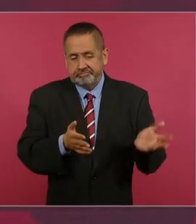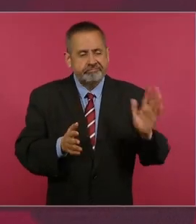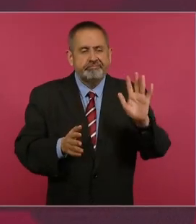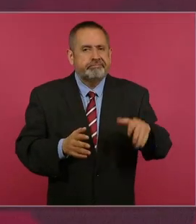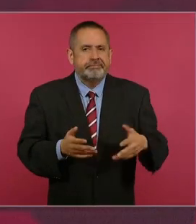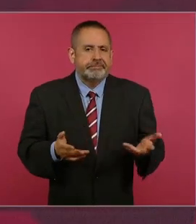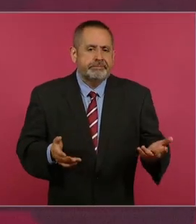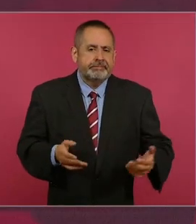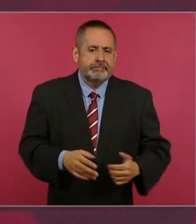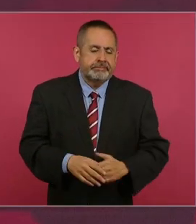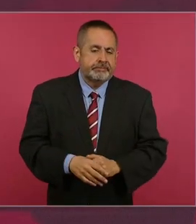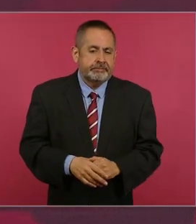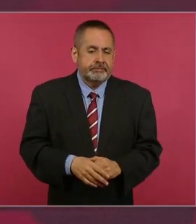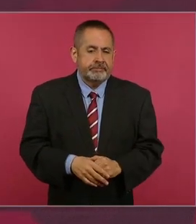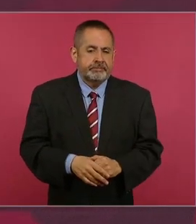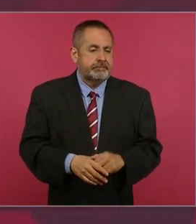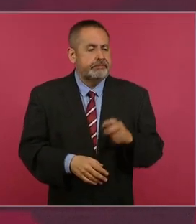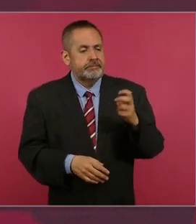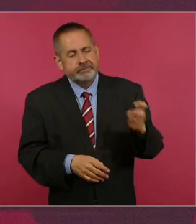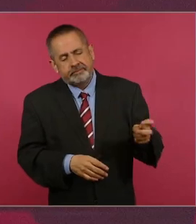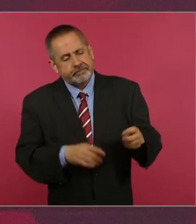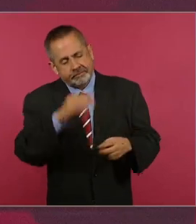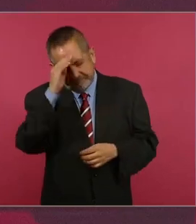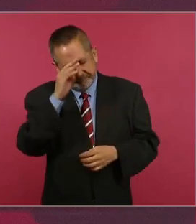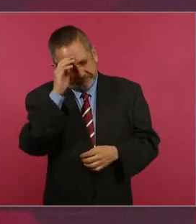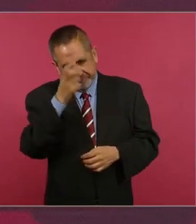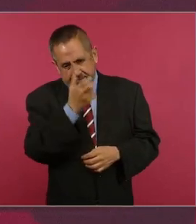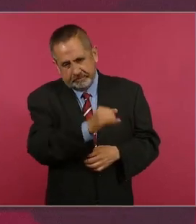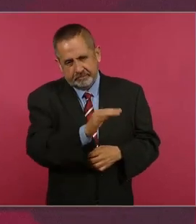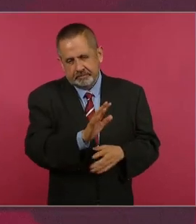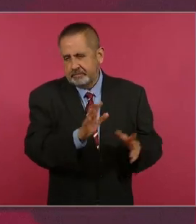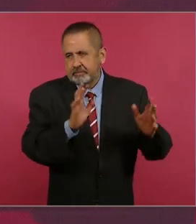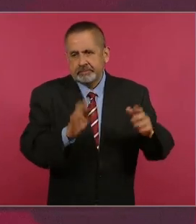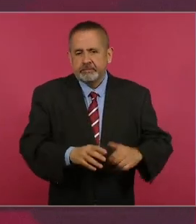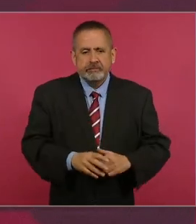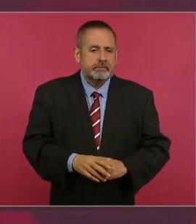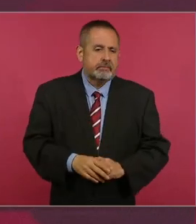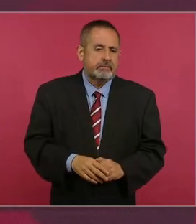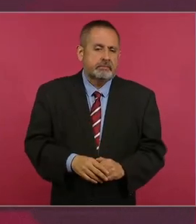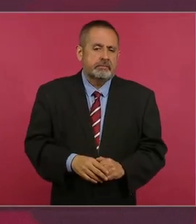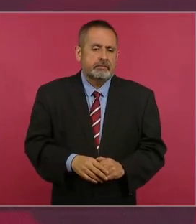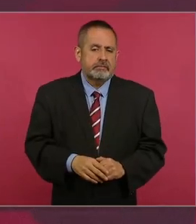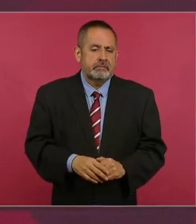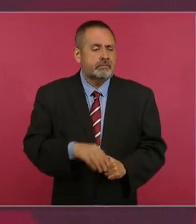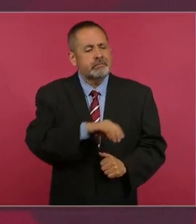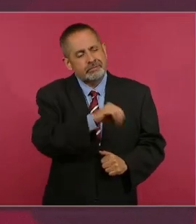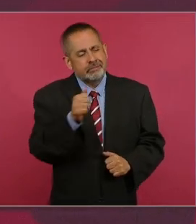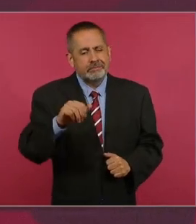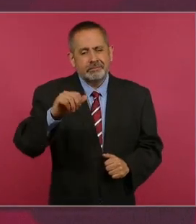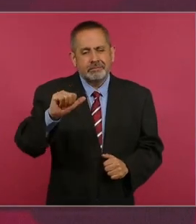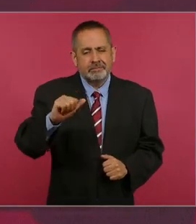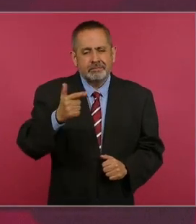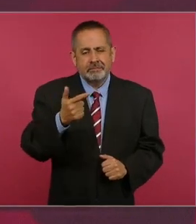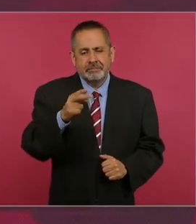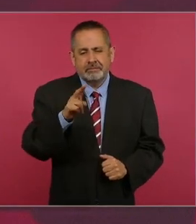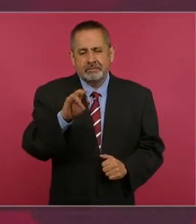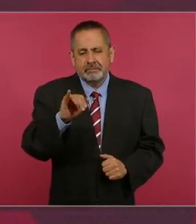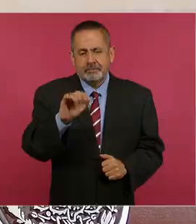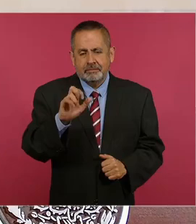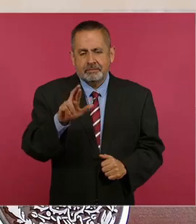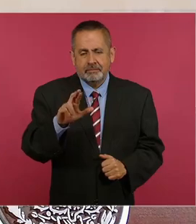pero ese es el pensamiento. El otro, Aguilar Camín, pues